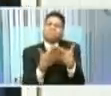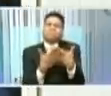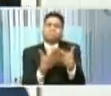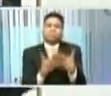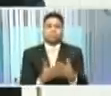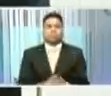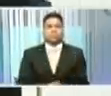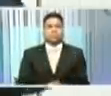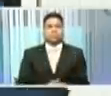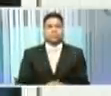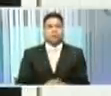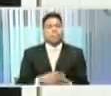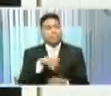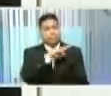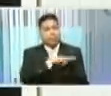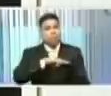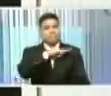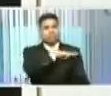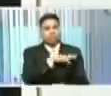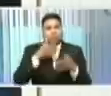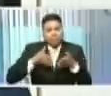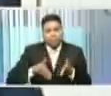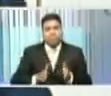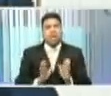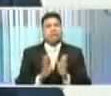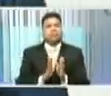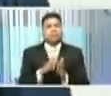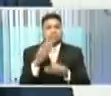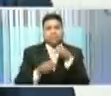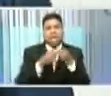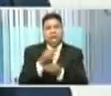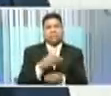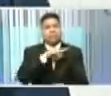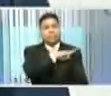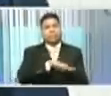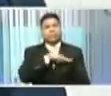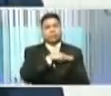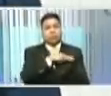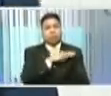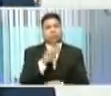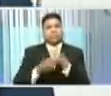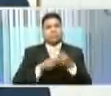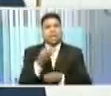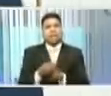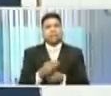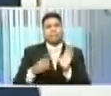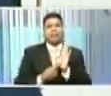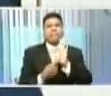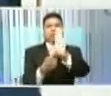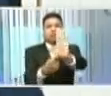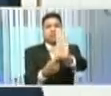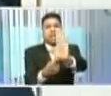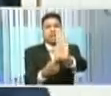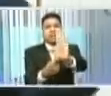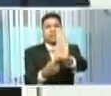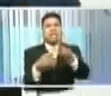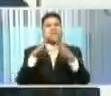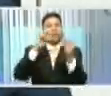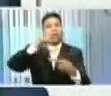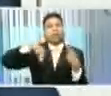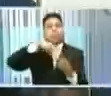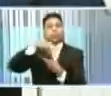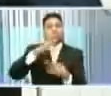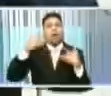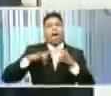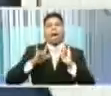eso nacieron las misiones. Para eso existen las misiones. Para demostrar que la revolución es